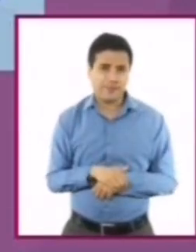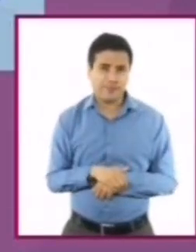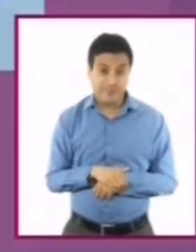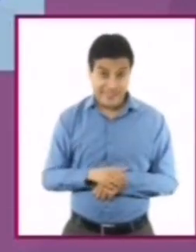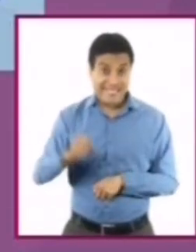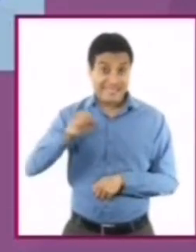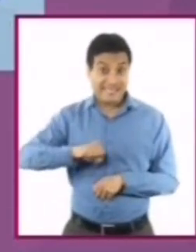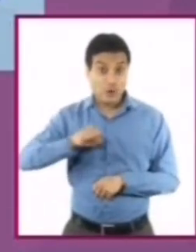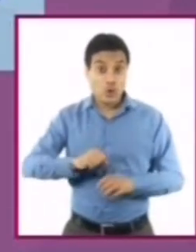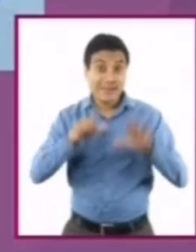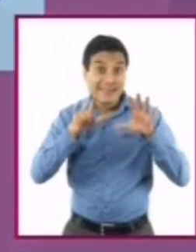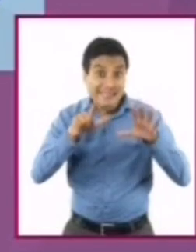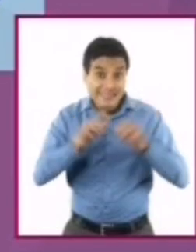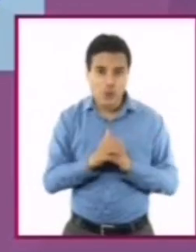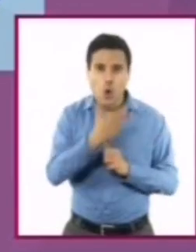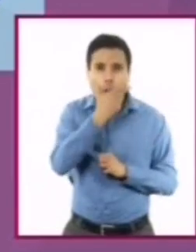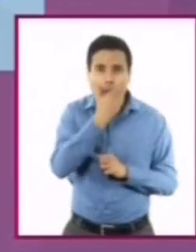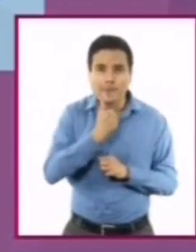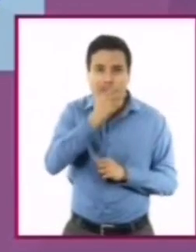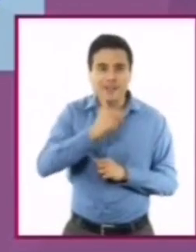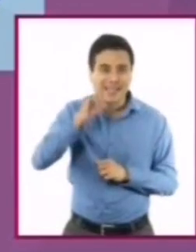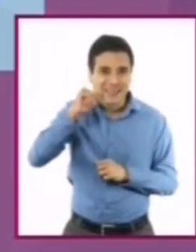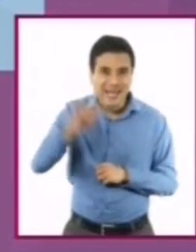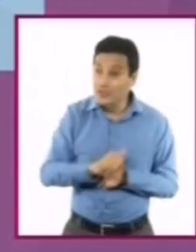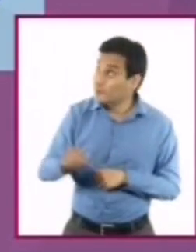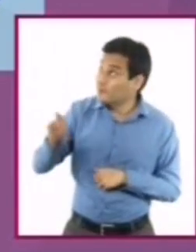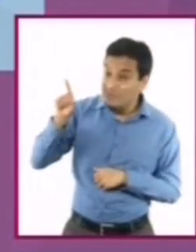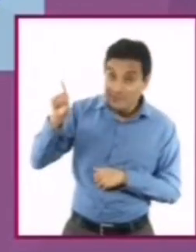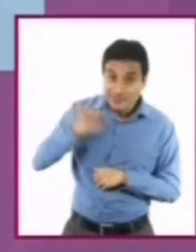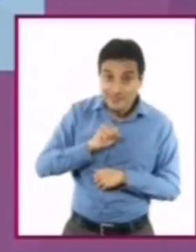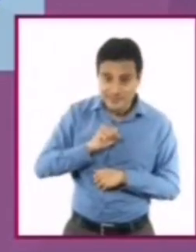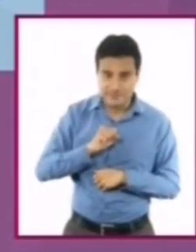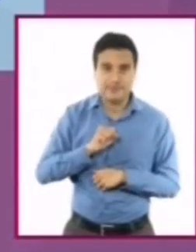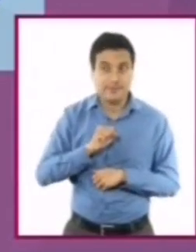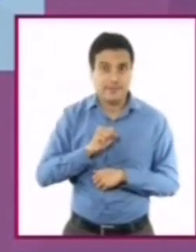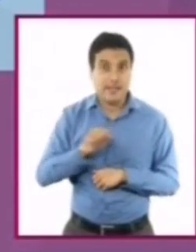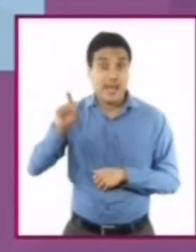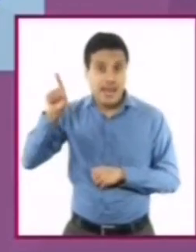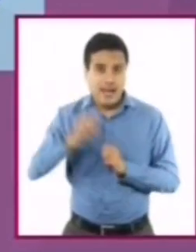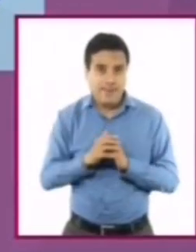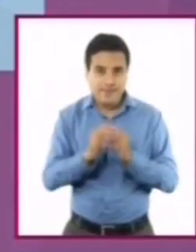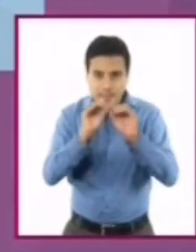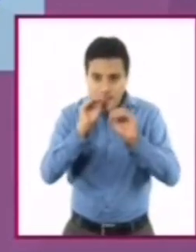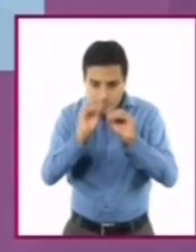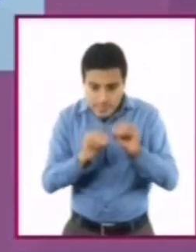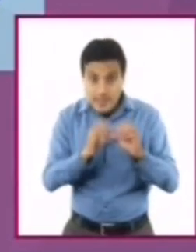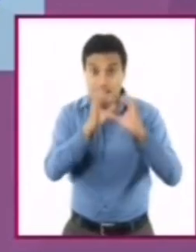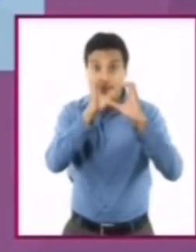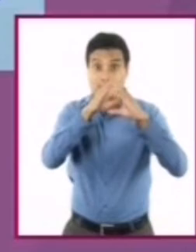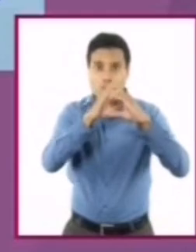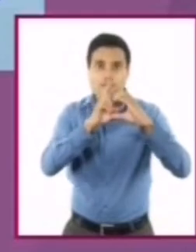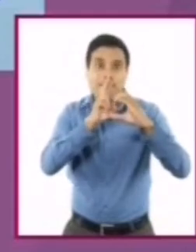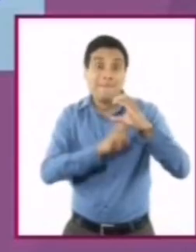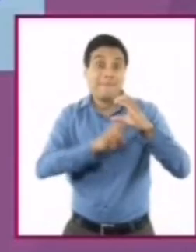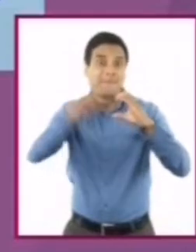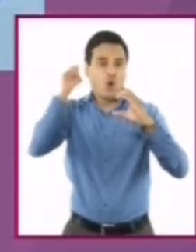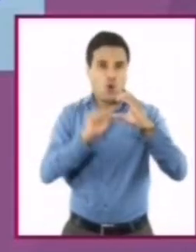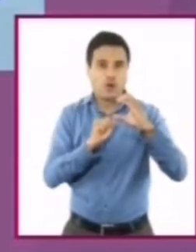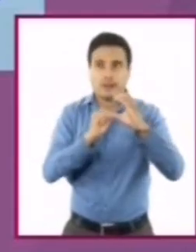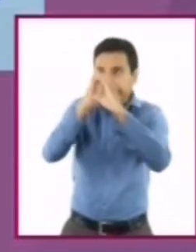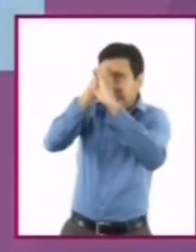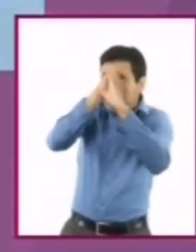el siglo XVII, el astrónomo italiano Galileo Galilei mejoró un diseño de telescopio, con el cual observó